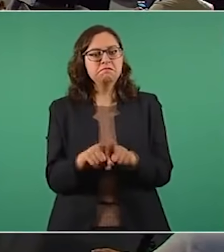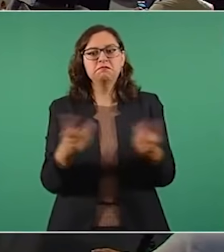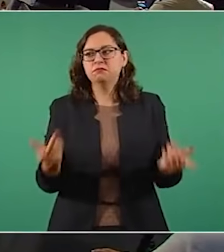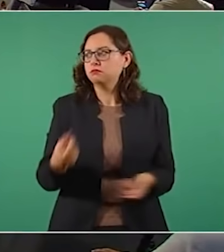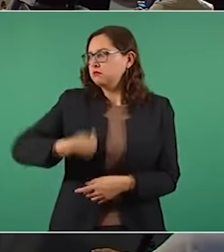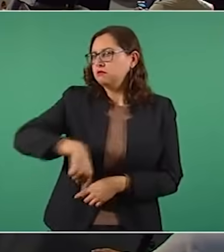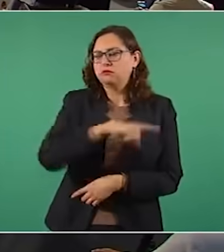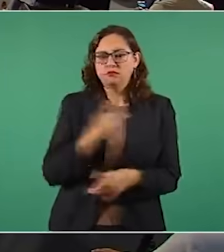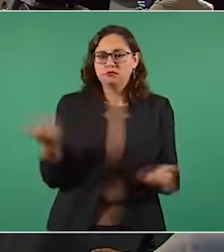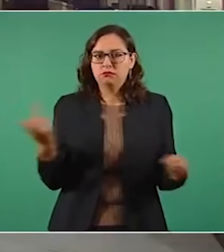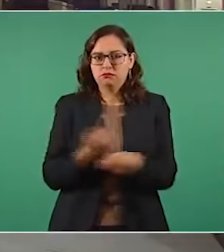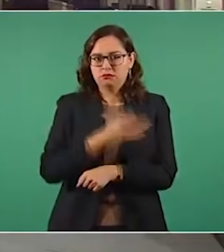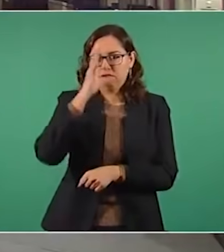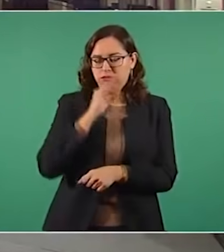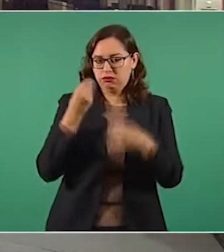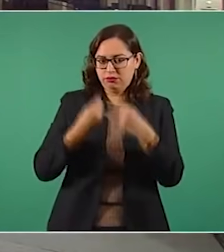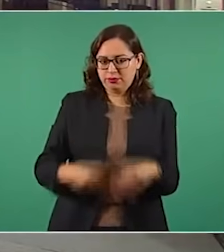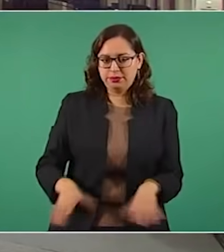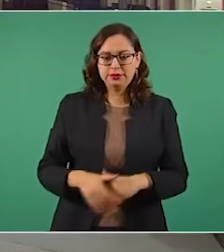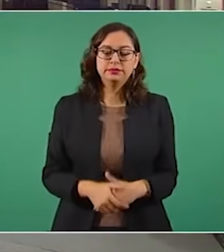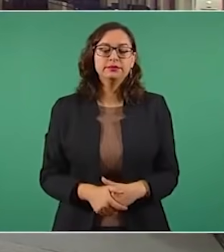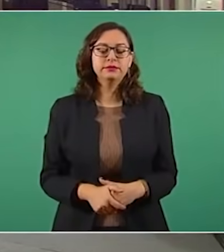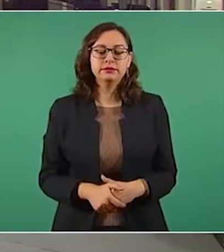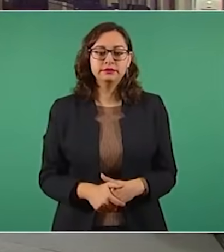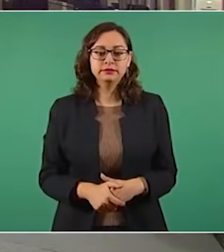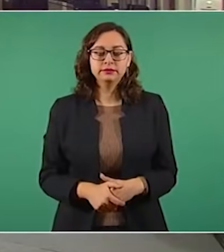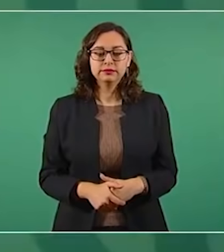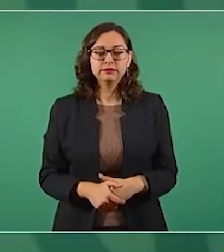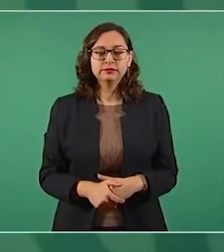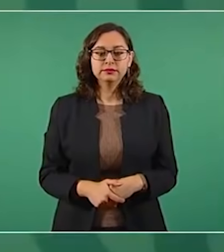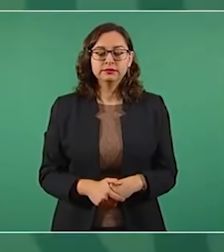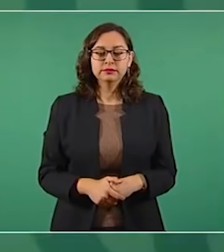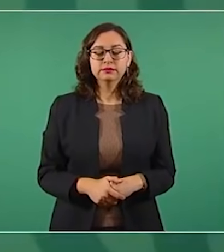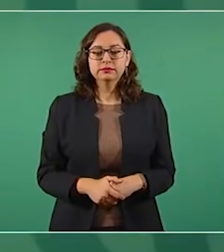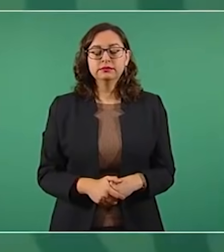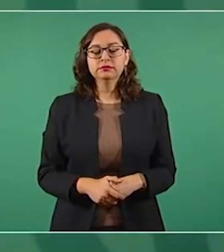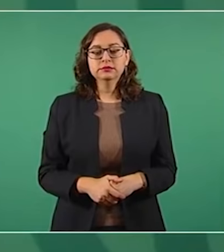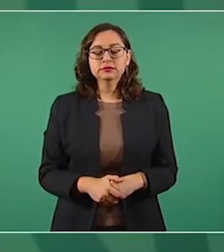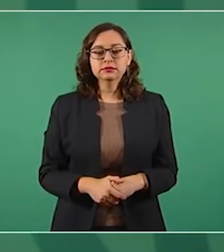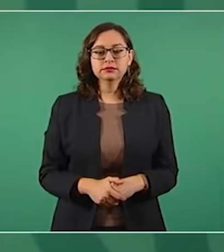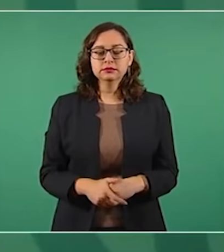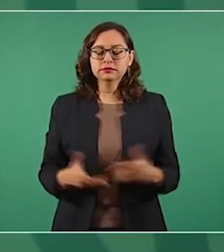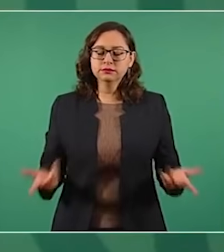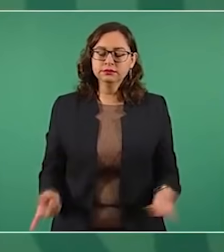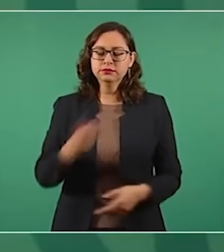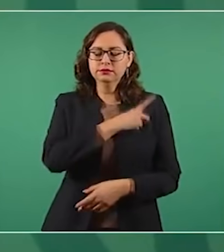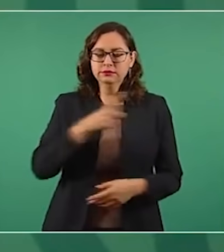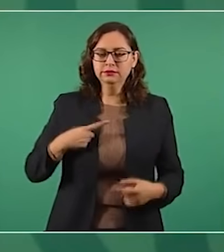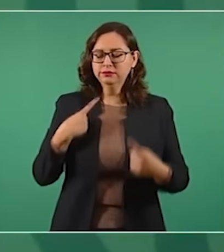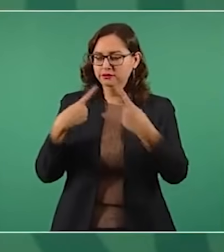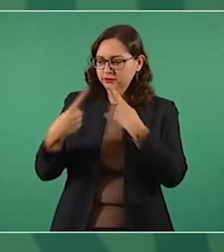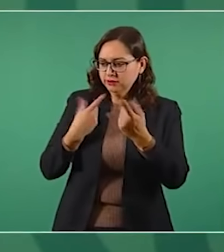somos todos. ¿Es cuánto? Pues mire, hay que buscar el acuerdo. Ya fue